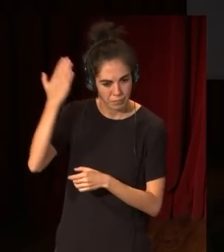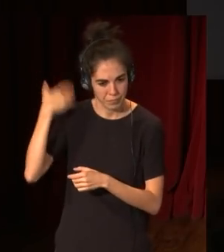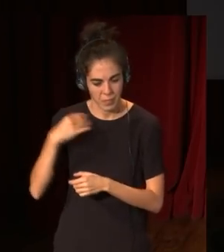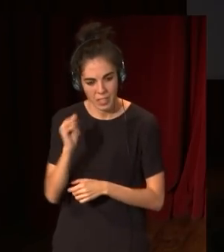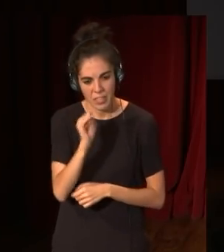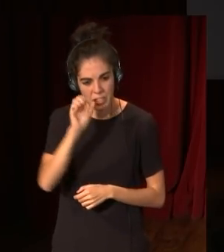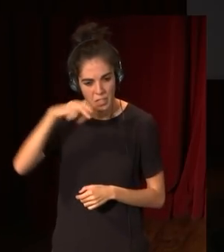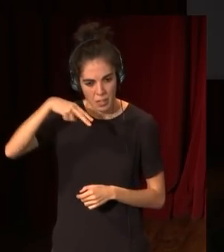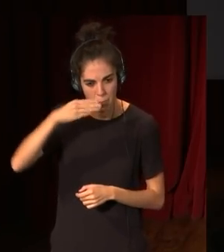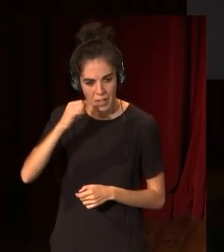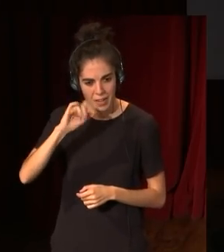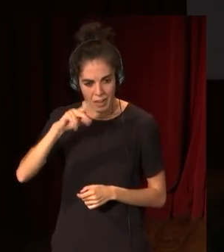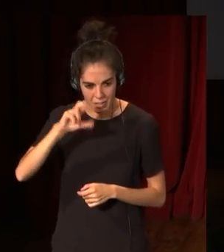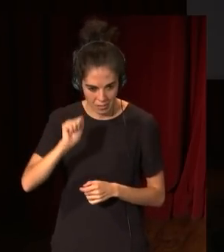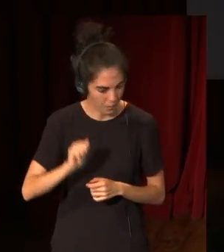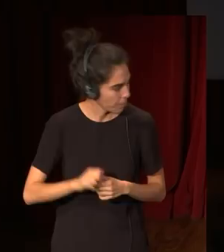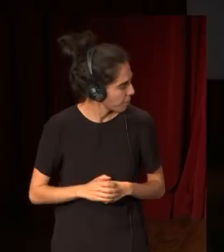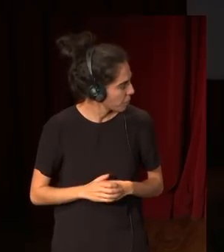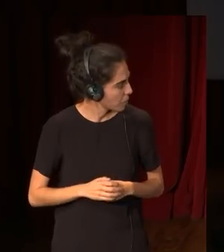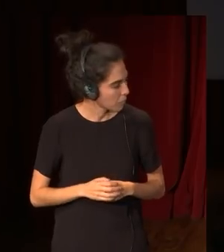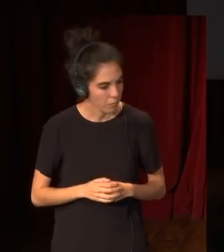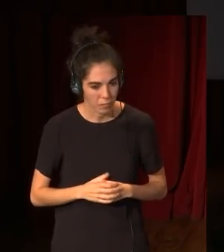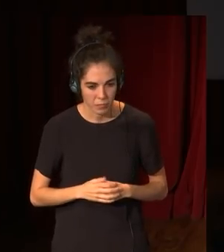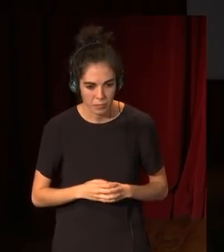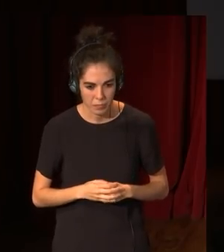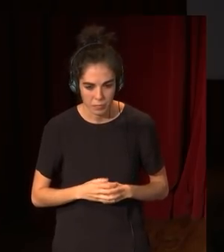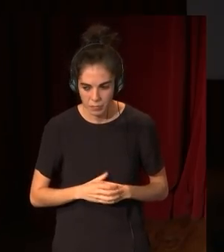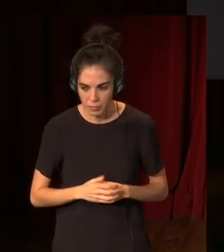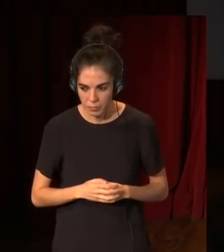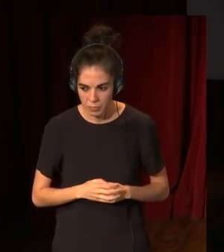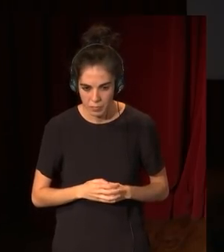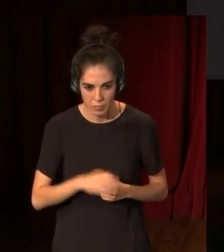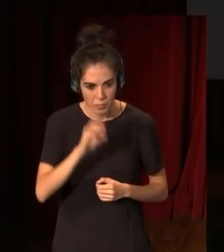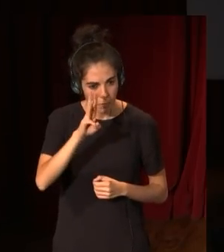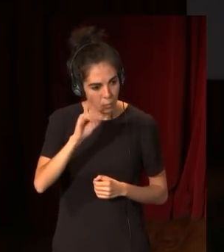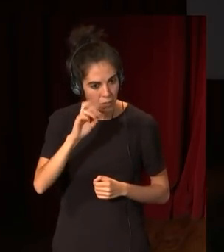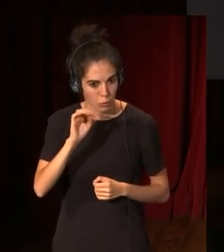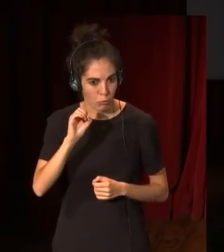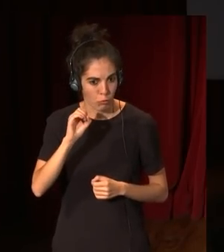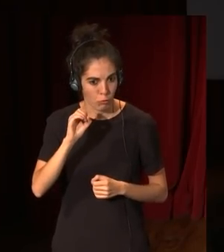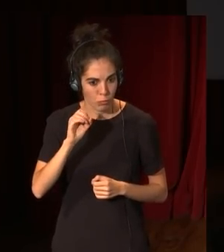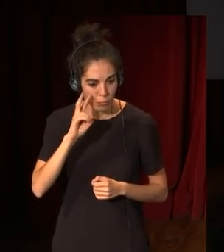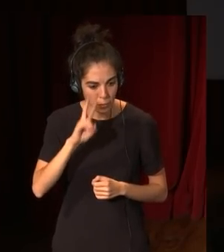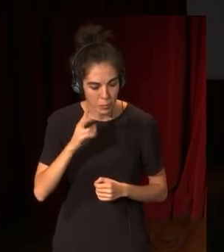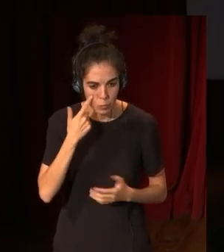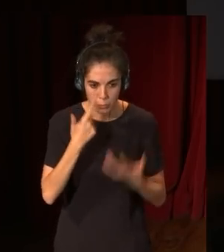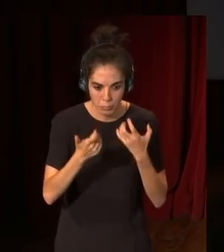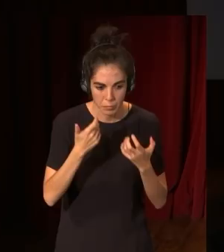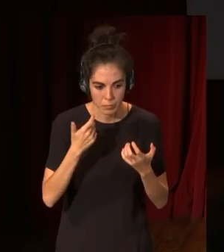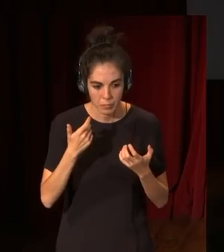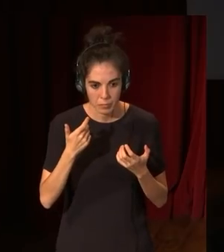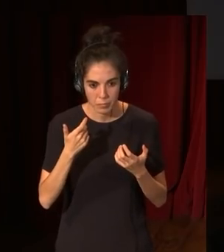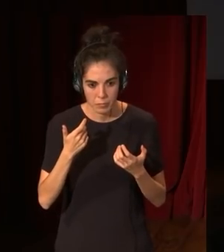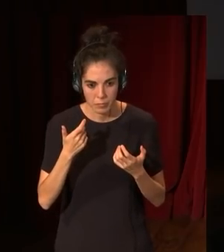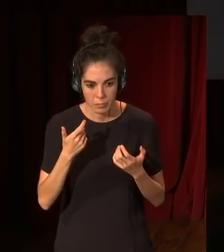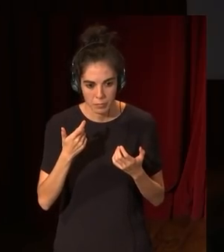pietro es un monte un humanista italiano ya en el siglo 16 destacaba la gran destreza en imitar